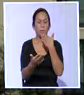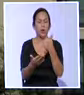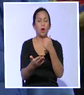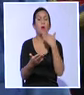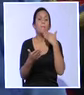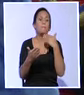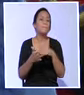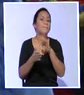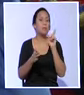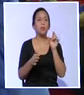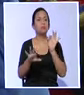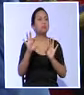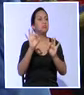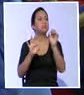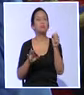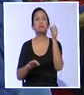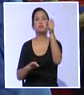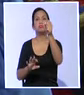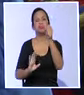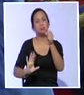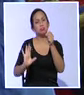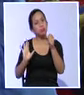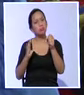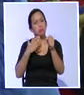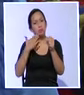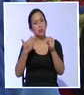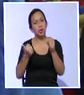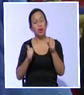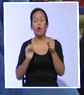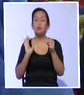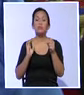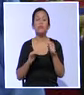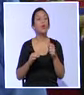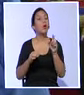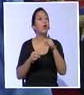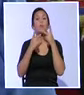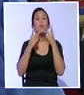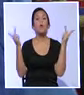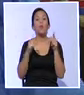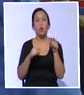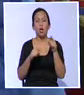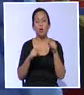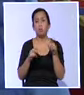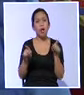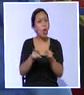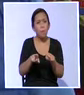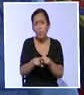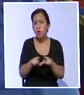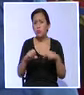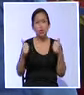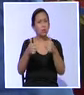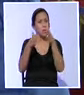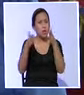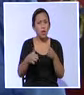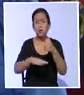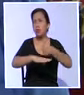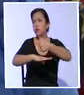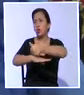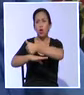elección popular creo que se podría proponer inclusive una elección así como se eligen asambleístas como se eligen autoridades